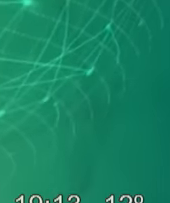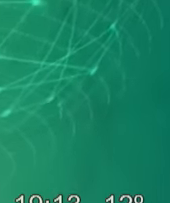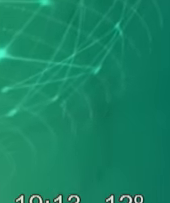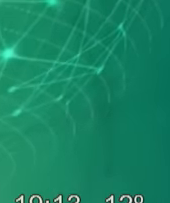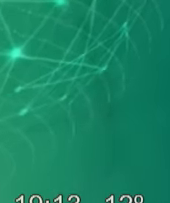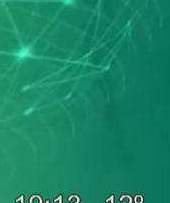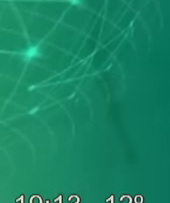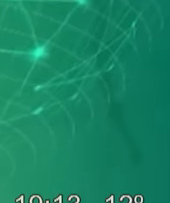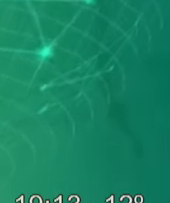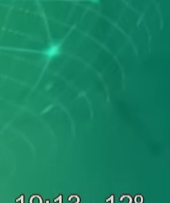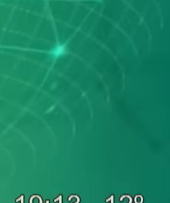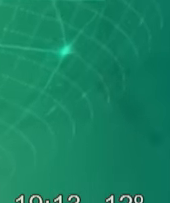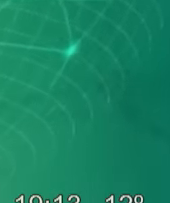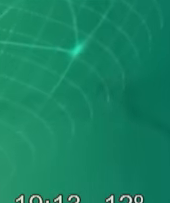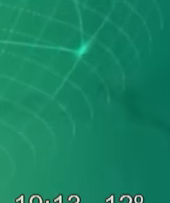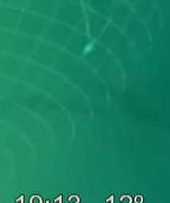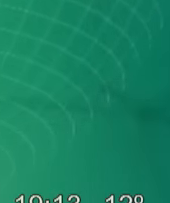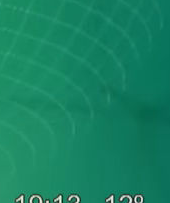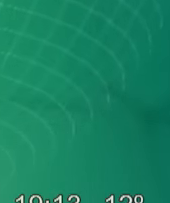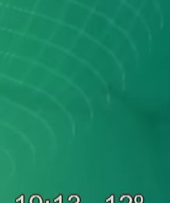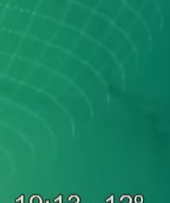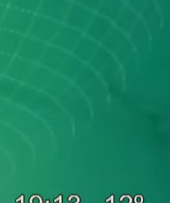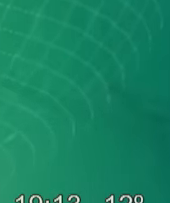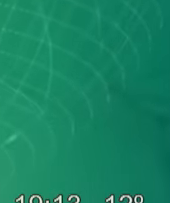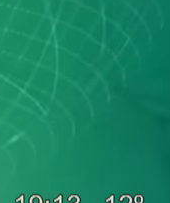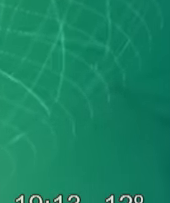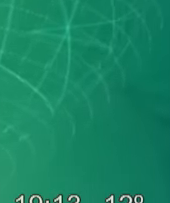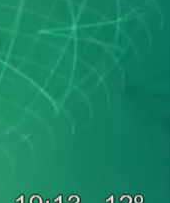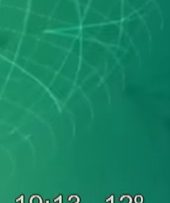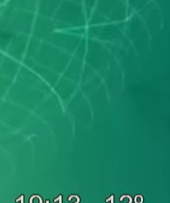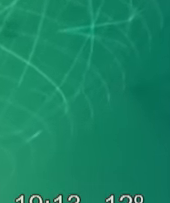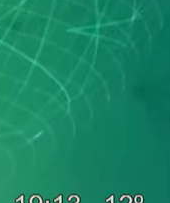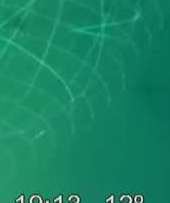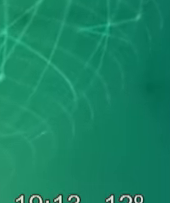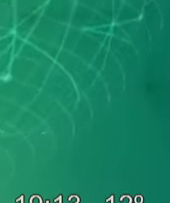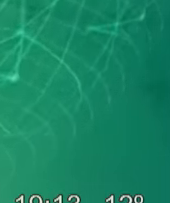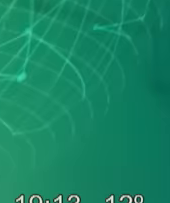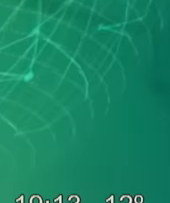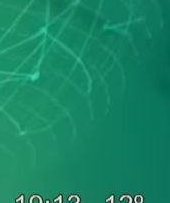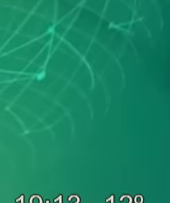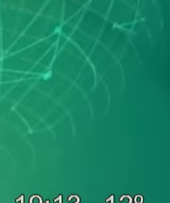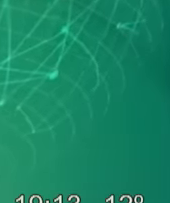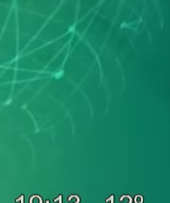tan incisivo, no sé. Que nos dé una salida para evitar quitar los WhatsApp.